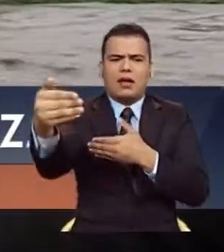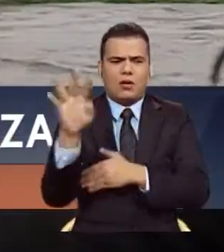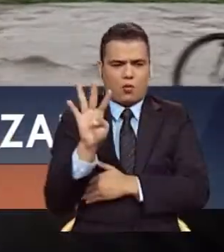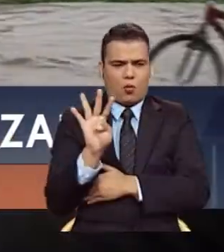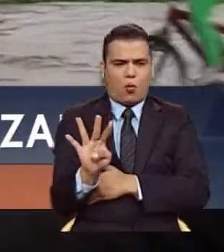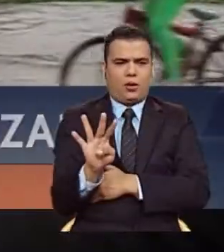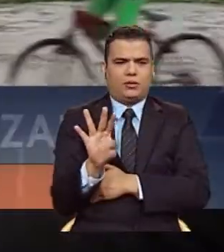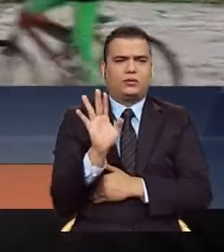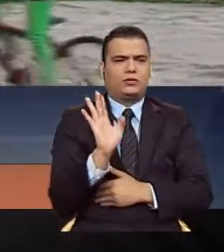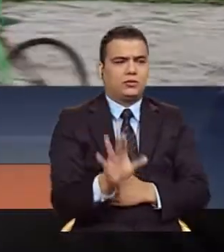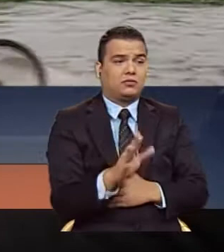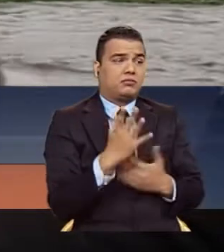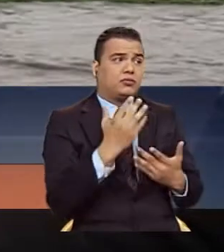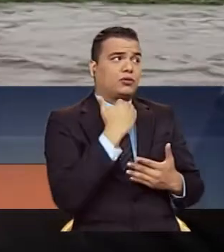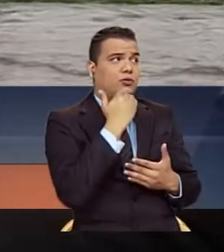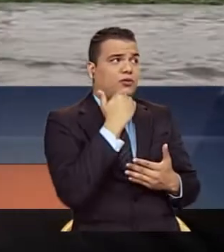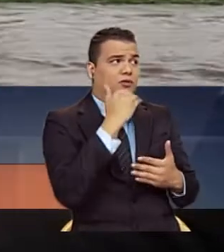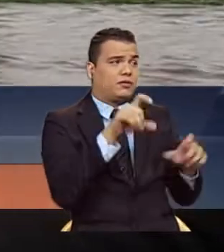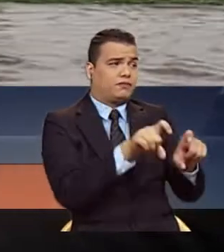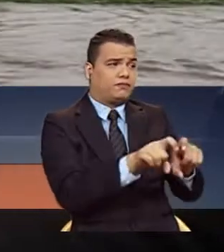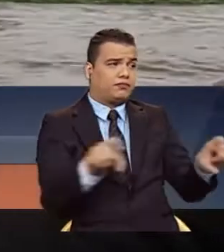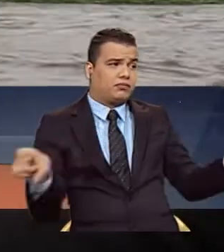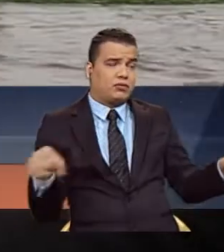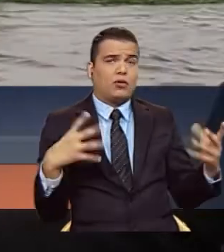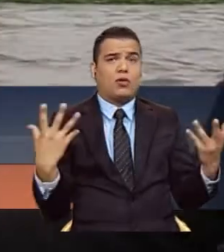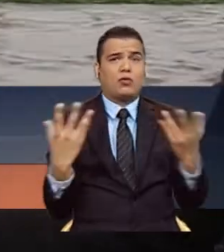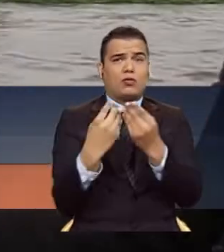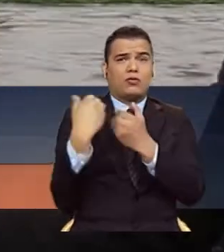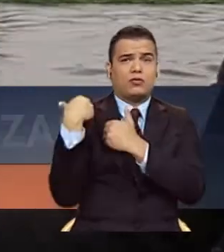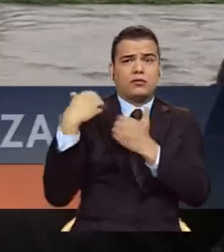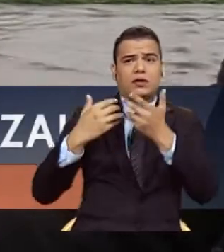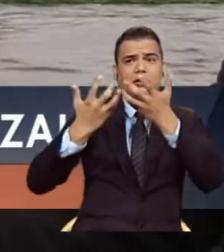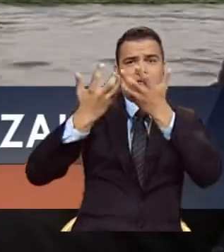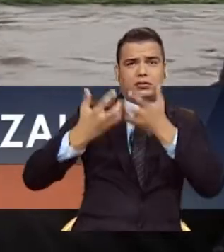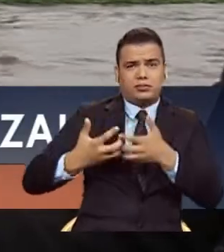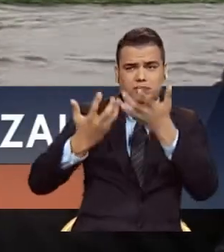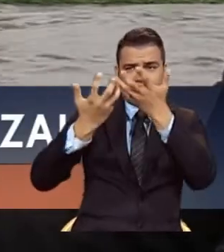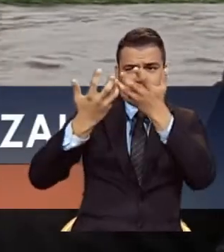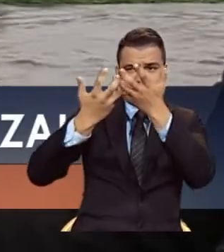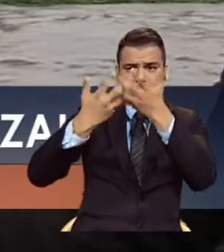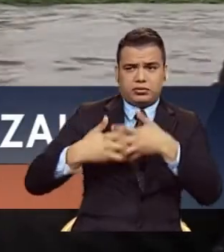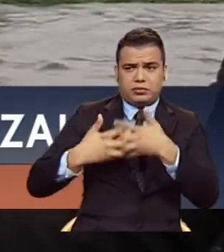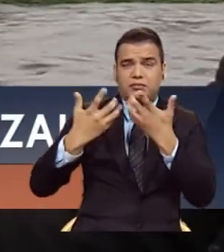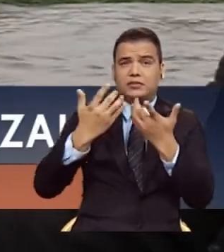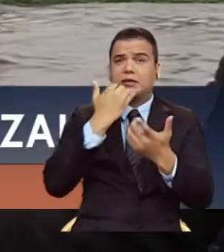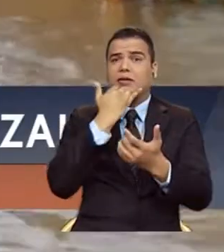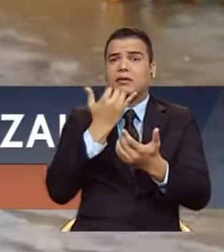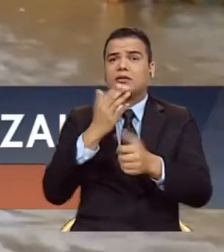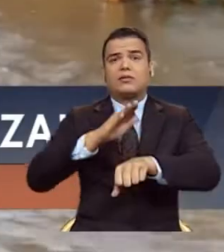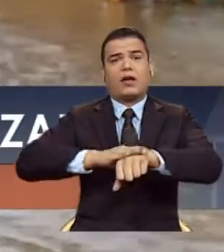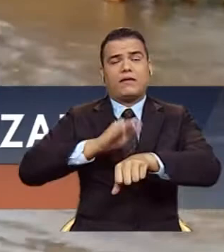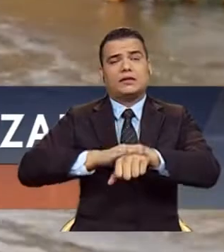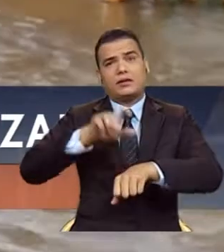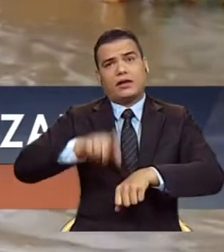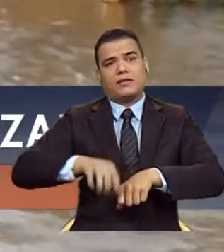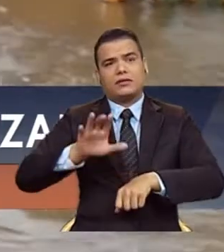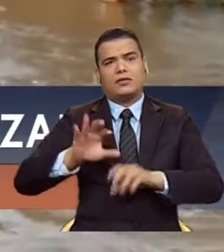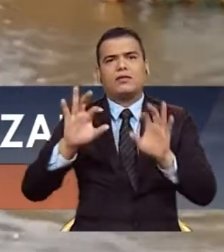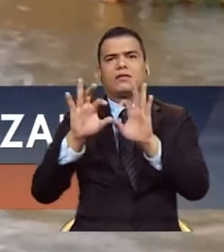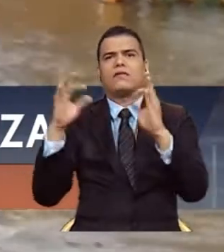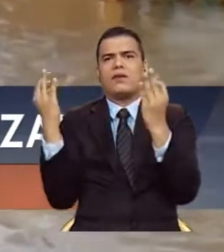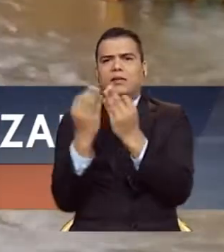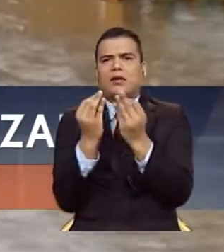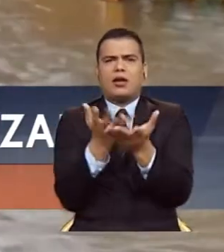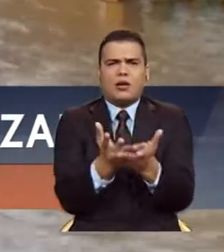sabemos qué decir, pues la cañería o qué es la constructora Jaramillo Mora que reporta qué pasa aquí, qué es lo que pasó aquí o qué. Las familias sufrieron